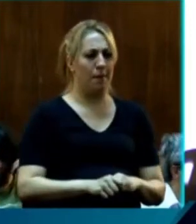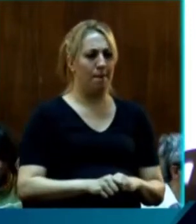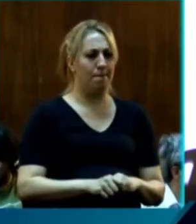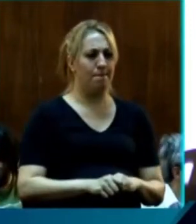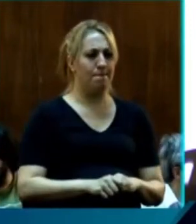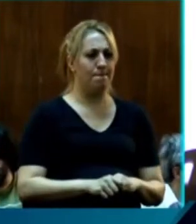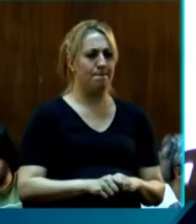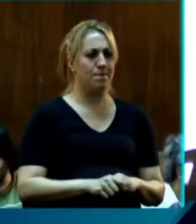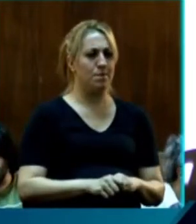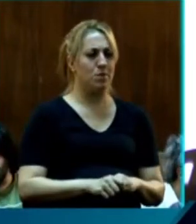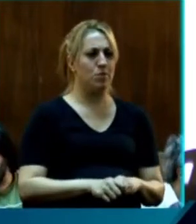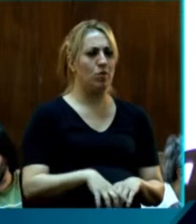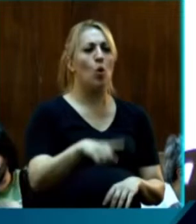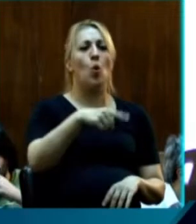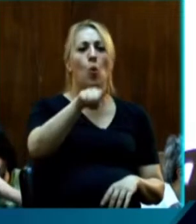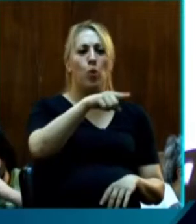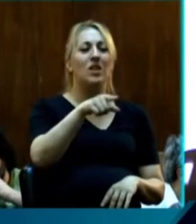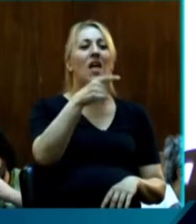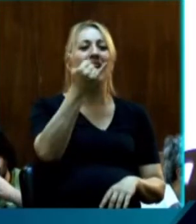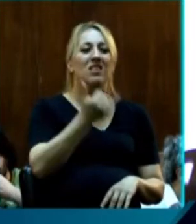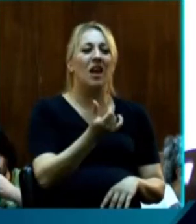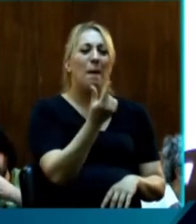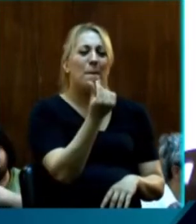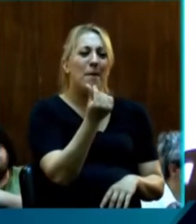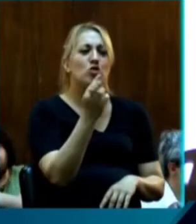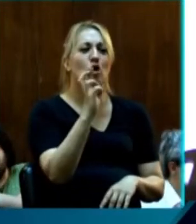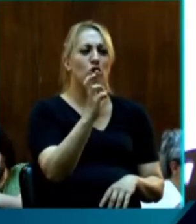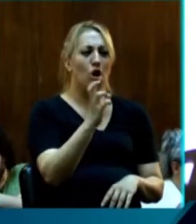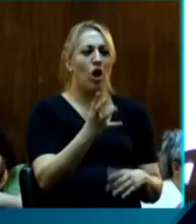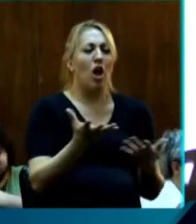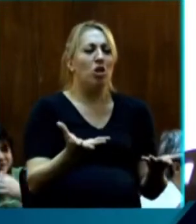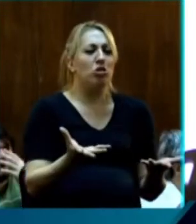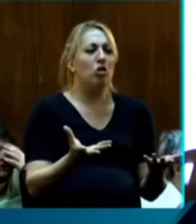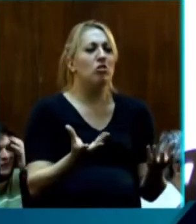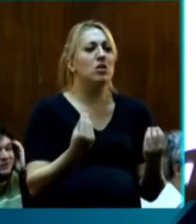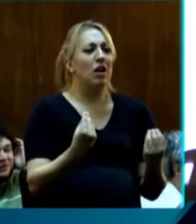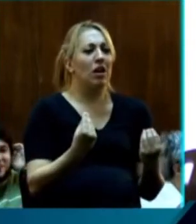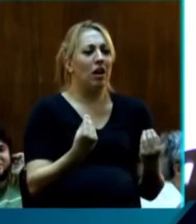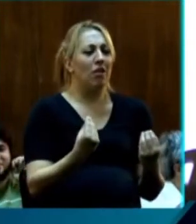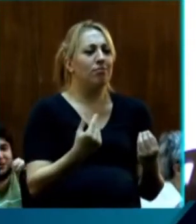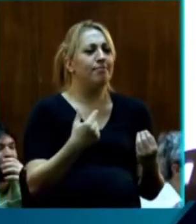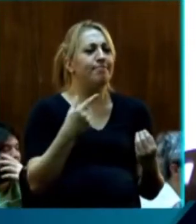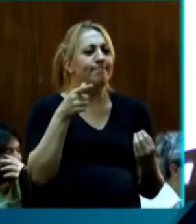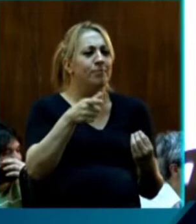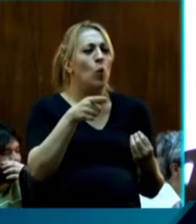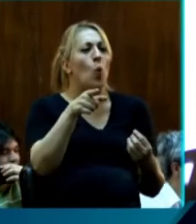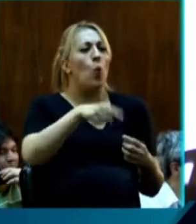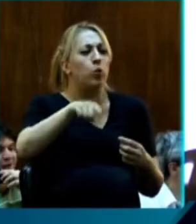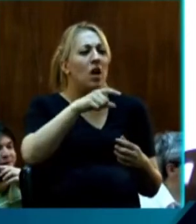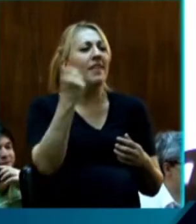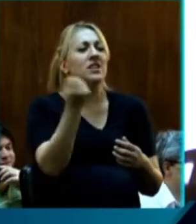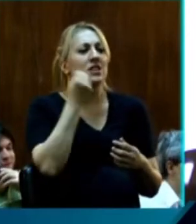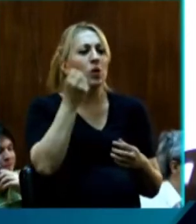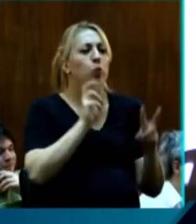Y ustedes van a tener una tarifa dolarizada. Entonces queda claro acá que el propósito que ustedes persiguen es